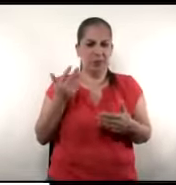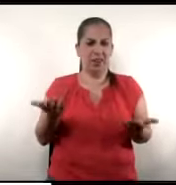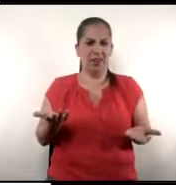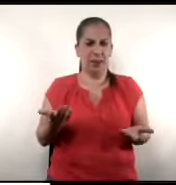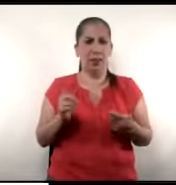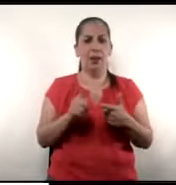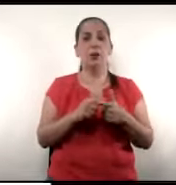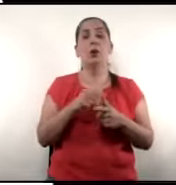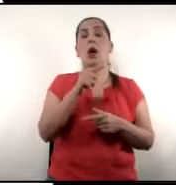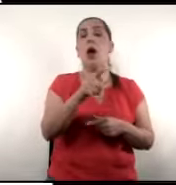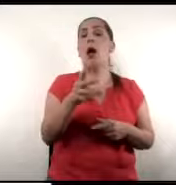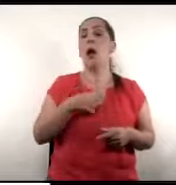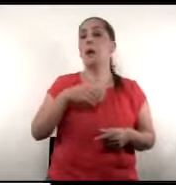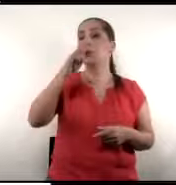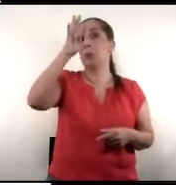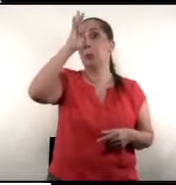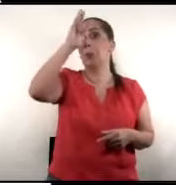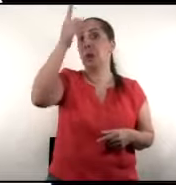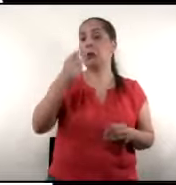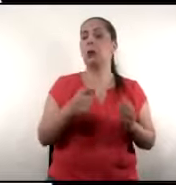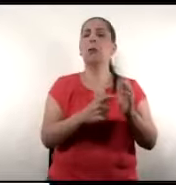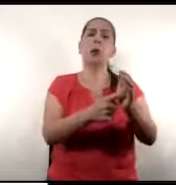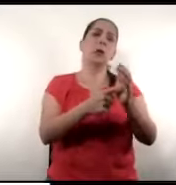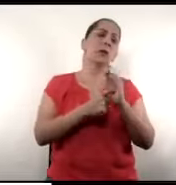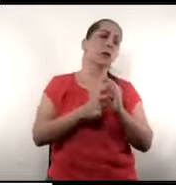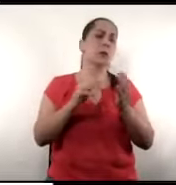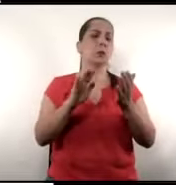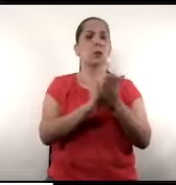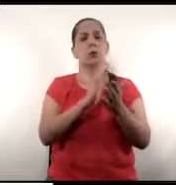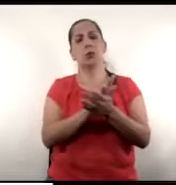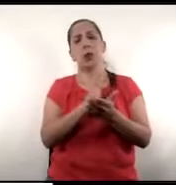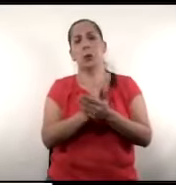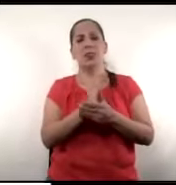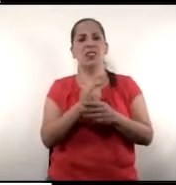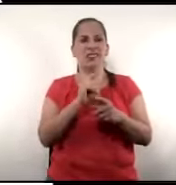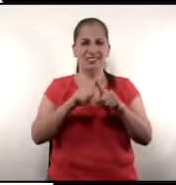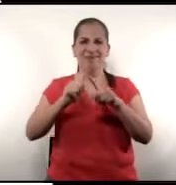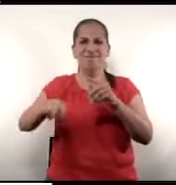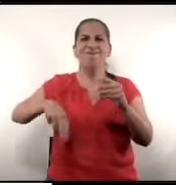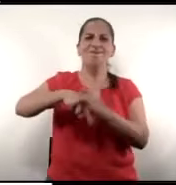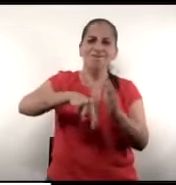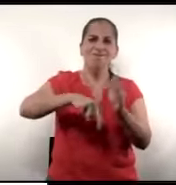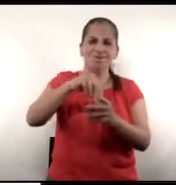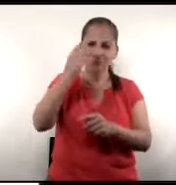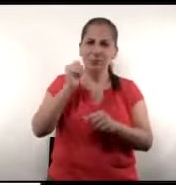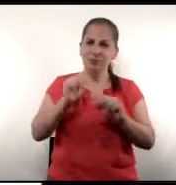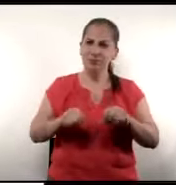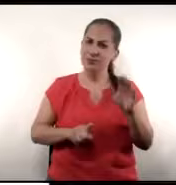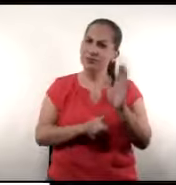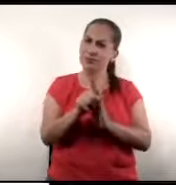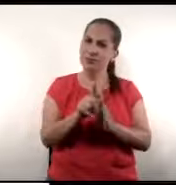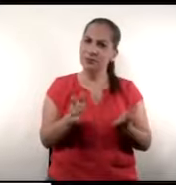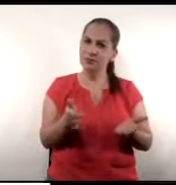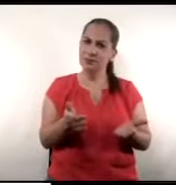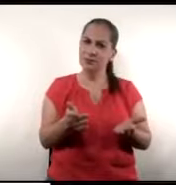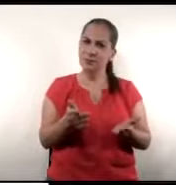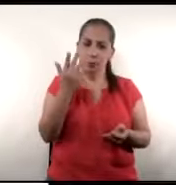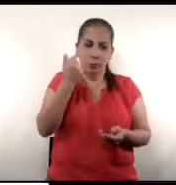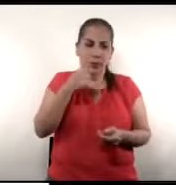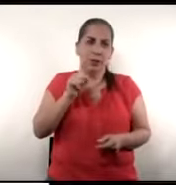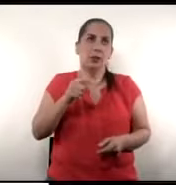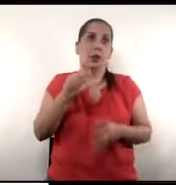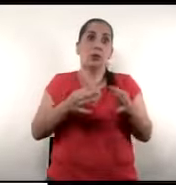inventan requisitos, trámites y toda clase de obstáculos al desarrollo. ¿Por qué? Porque necesitan